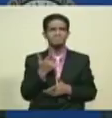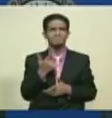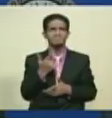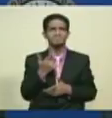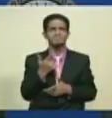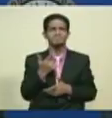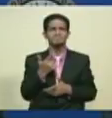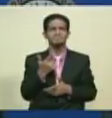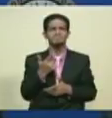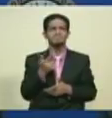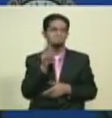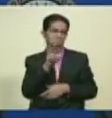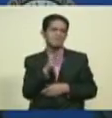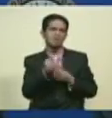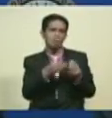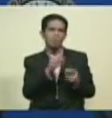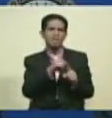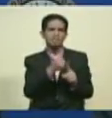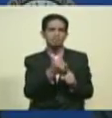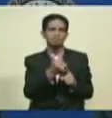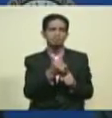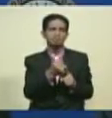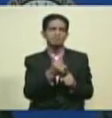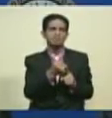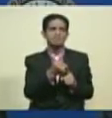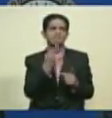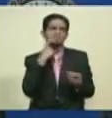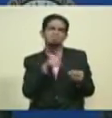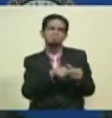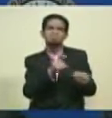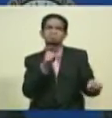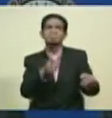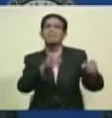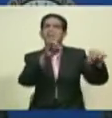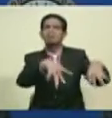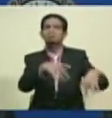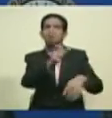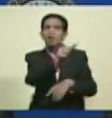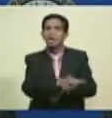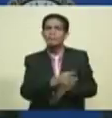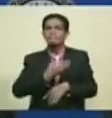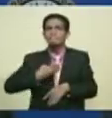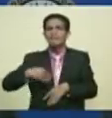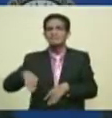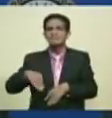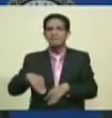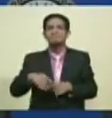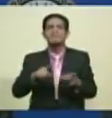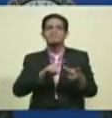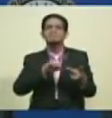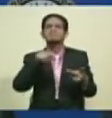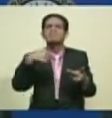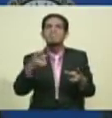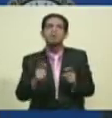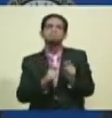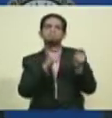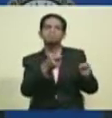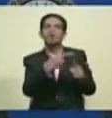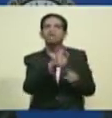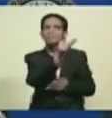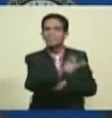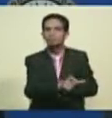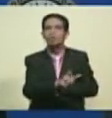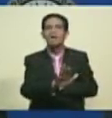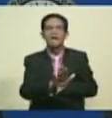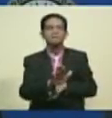asumido el señor Sebastián Piñera. Y quizá el canciller Ampuero tenía el deber de llamar en la noche al señor Mike Pence y decirle, vamos